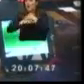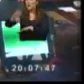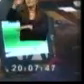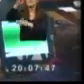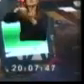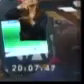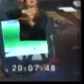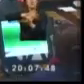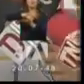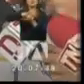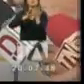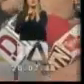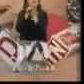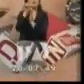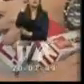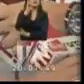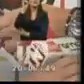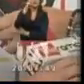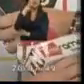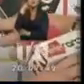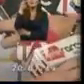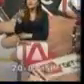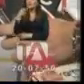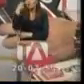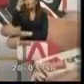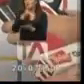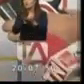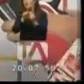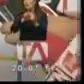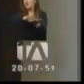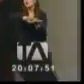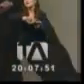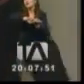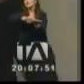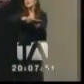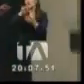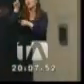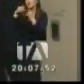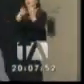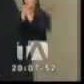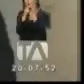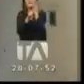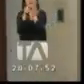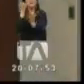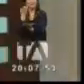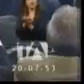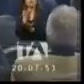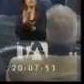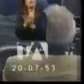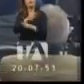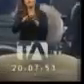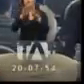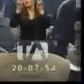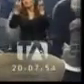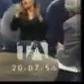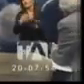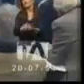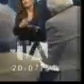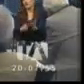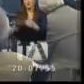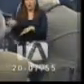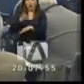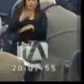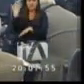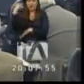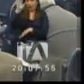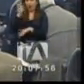Asamblea Nacional, la ministra de Industrias anunció que la próxima semana se reunirá con el nuevo ministro de Economía y Finanzas. Sin embargo, ya se ha